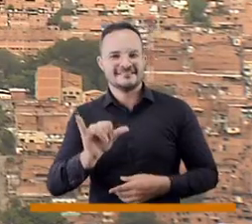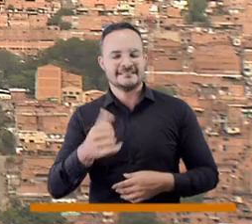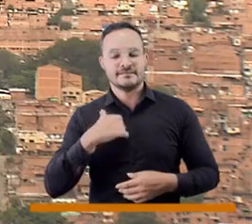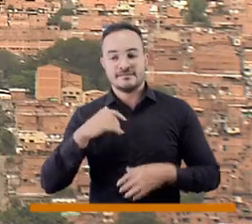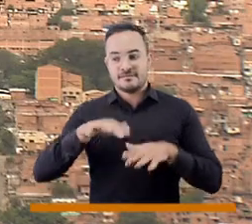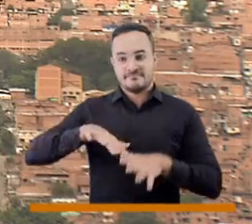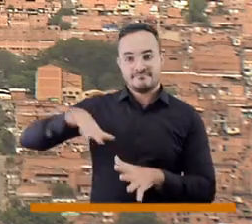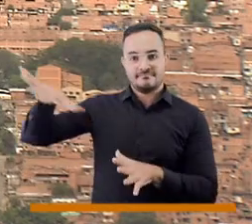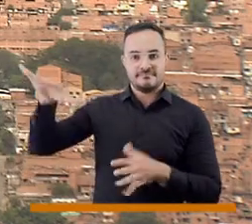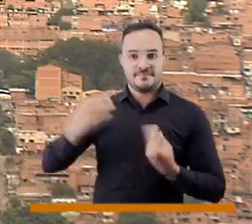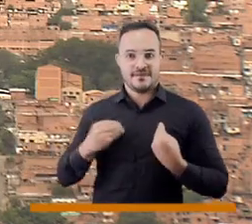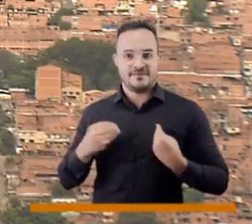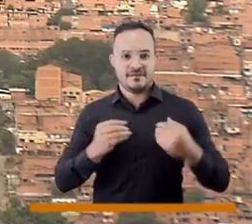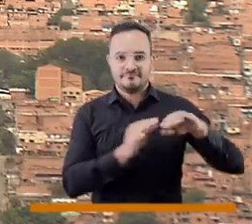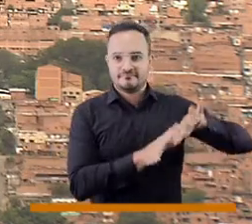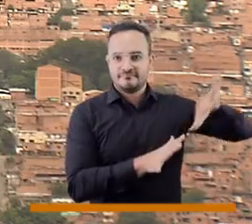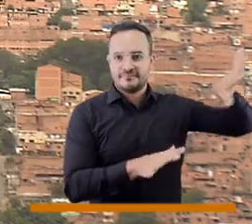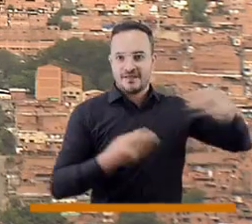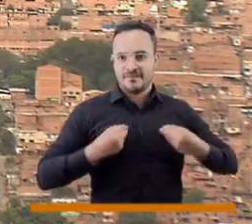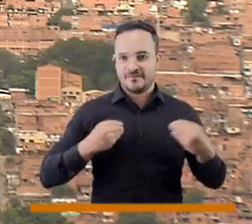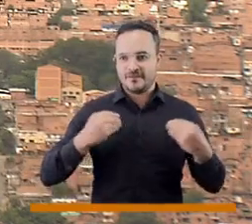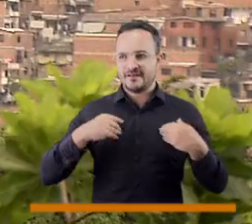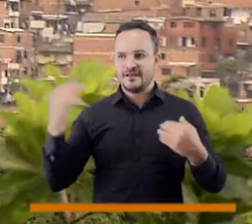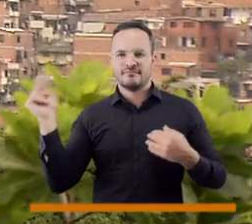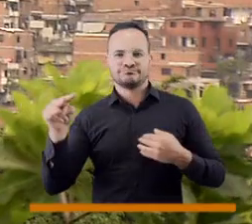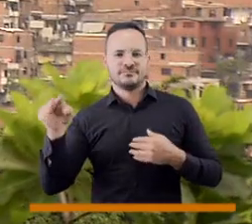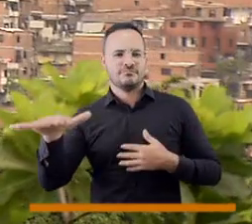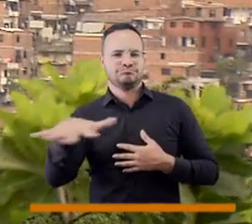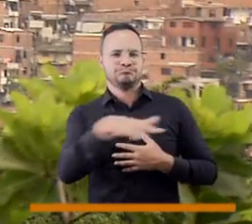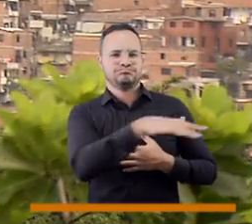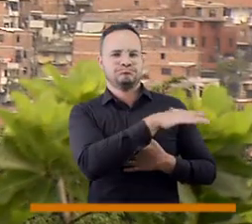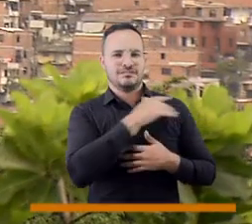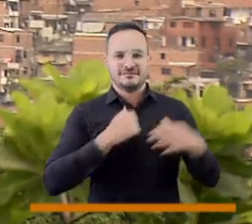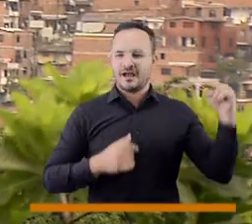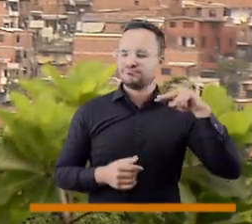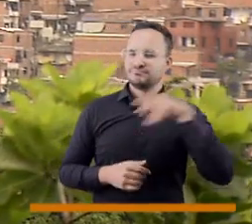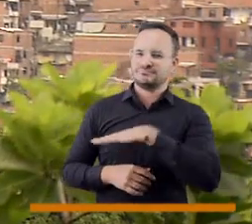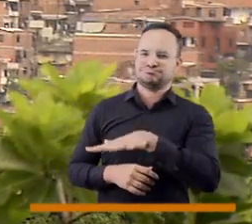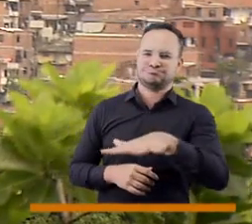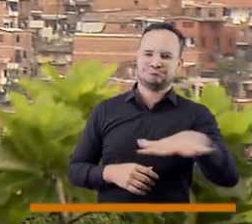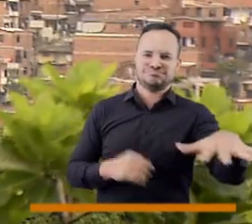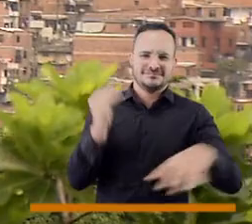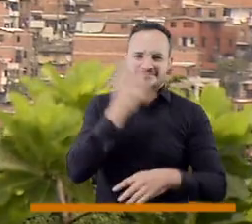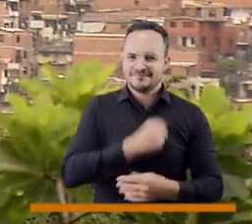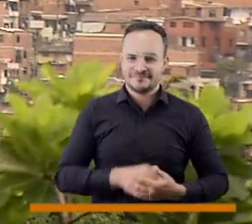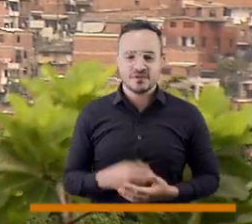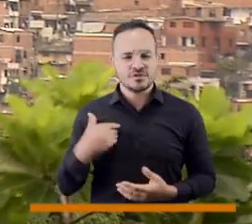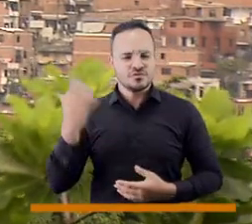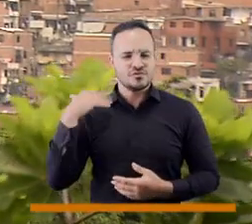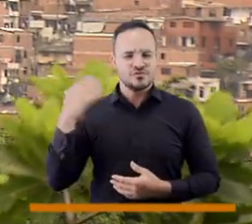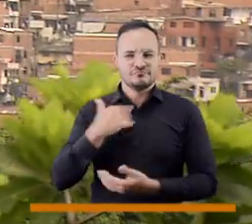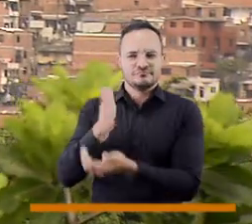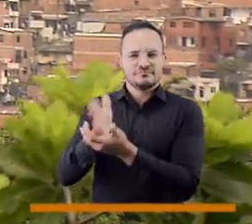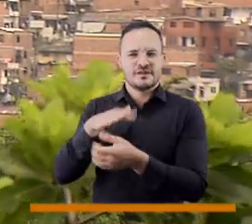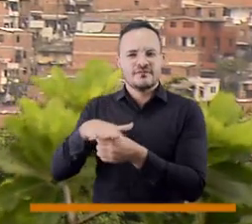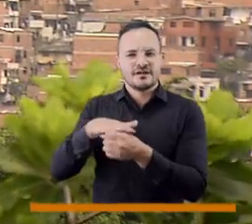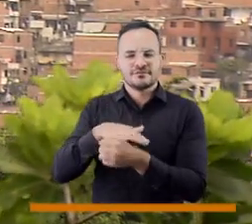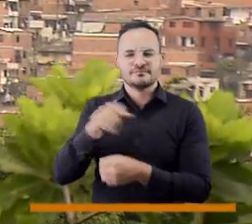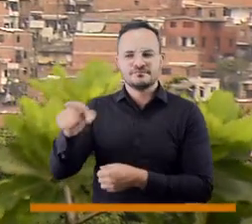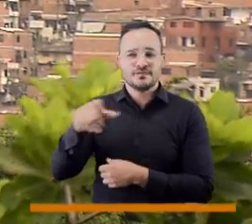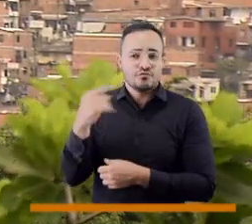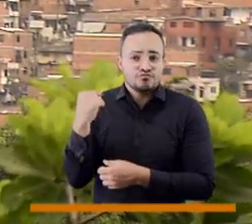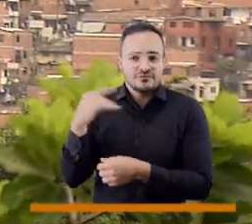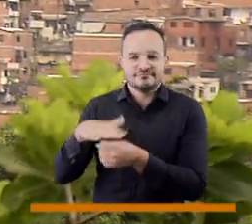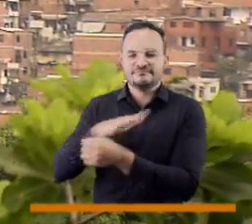vista que tienen los habitantes de las comunas altas de Medellín es una vista privilegiada. Hace algunos días estuve en Carpinelo y